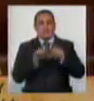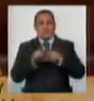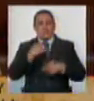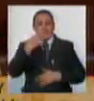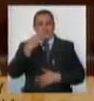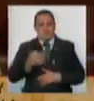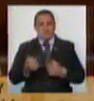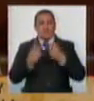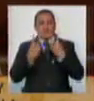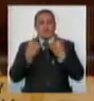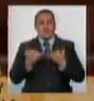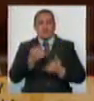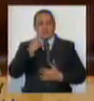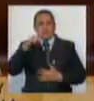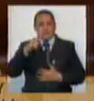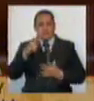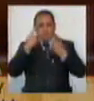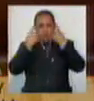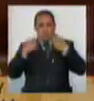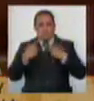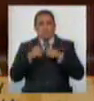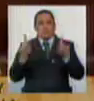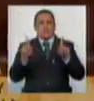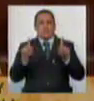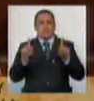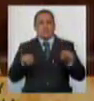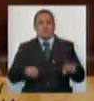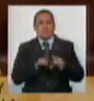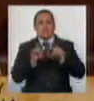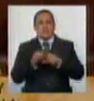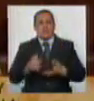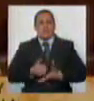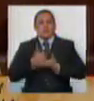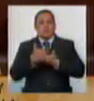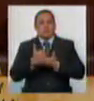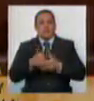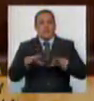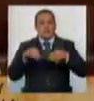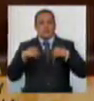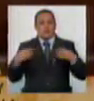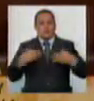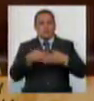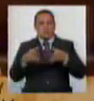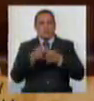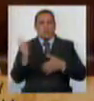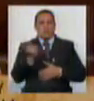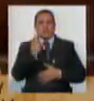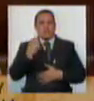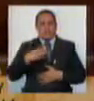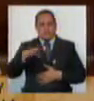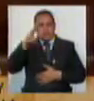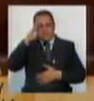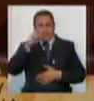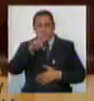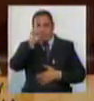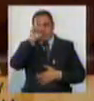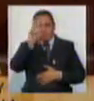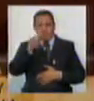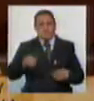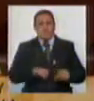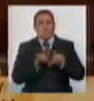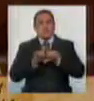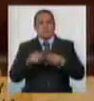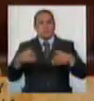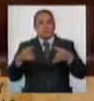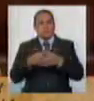realidad mereció una estrategia distinta, que permitió a nuestras fuerzas combinadas de la Policía Nacional del Perú y